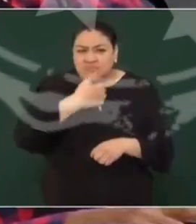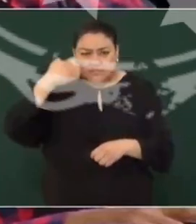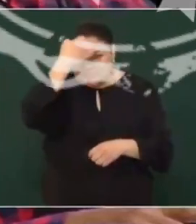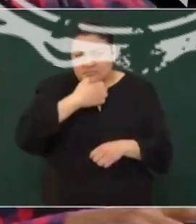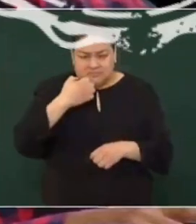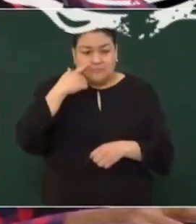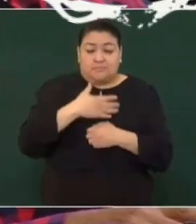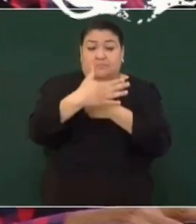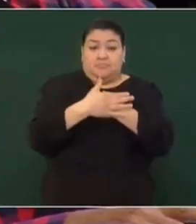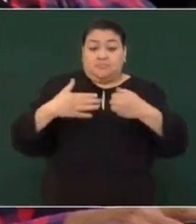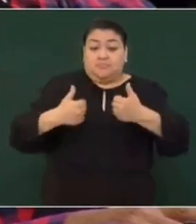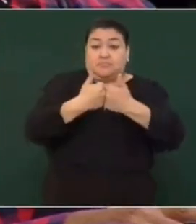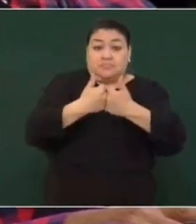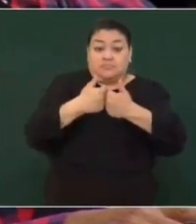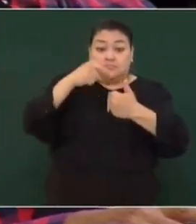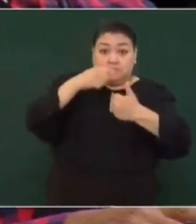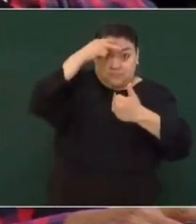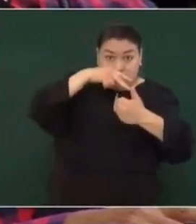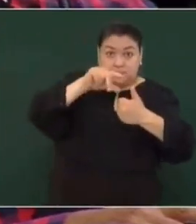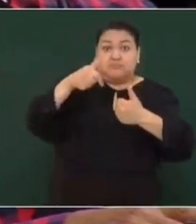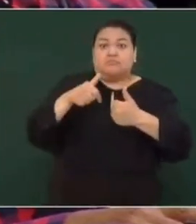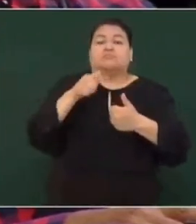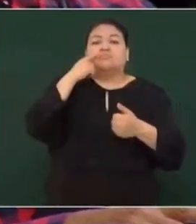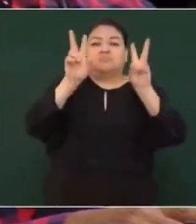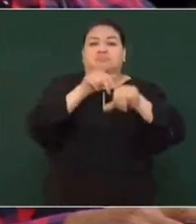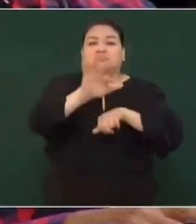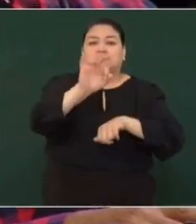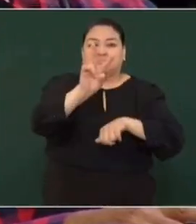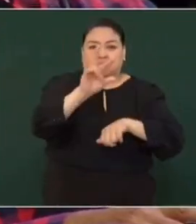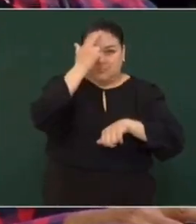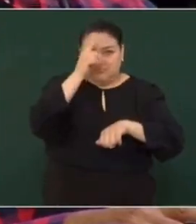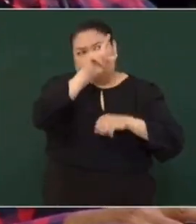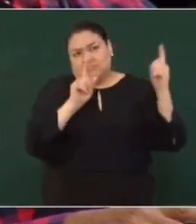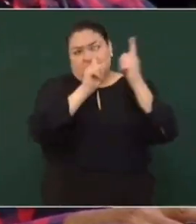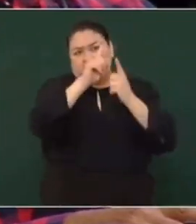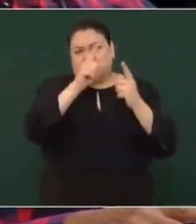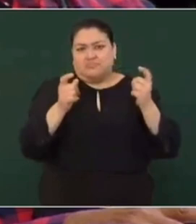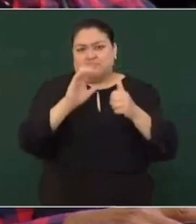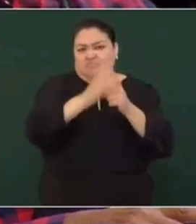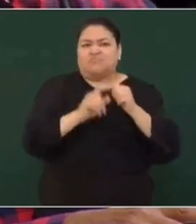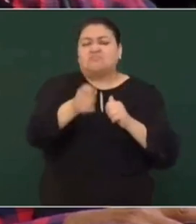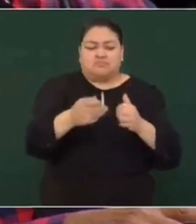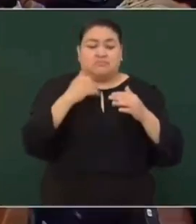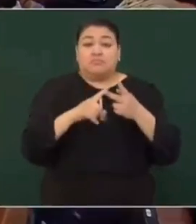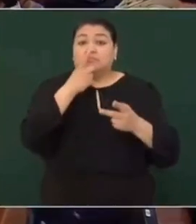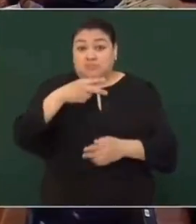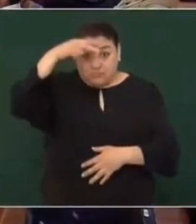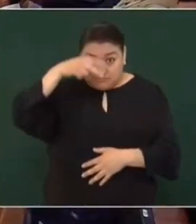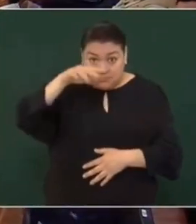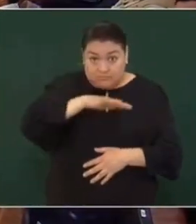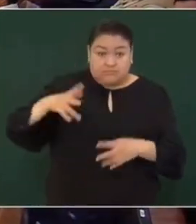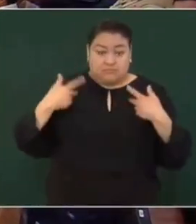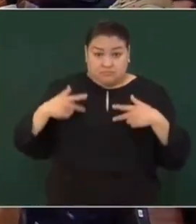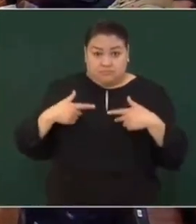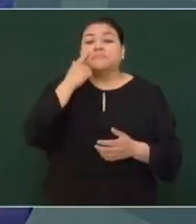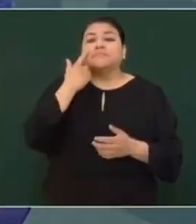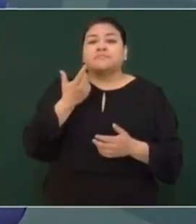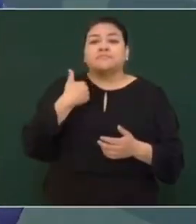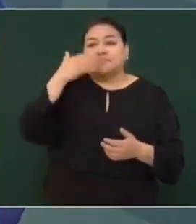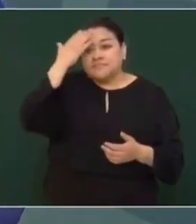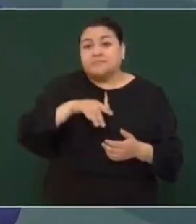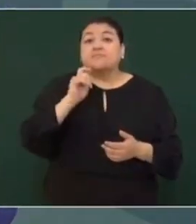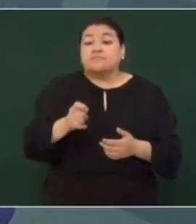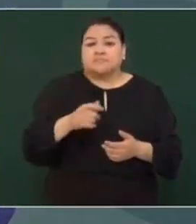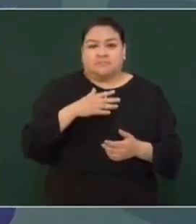De qué va a pasar en la frontera de México una vez que concluya el título 42, ahora que se reunieron con la funcionaria de Estados Unidos, también se informó que México va a seguir aceptando migrantes por razones humanitarias.